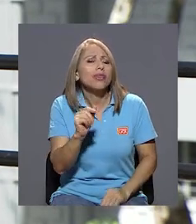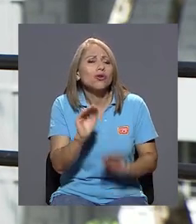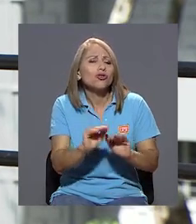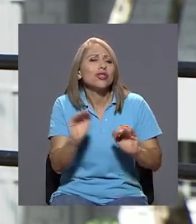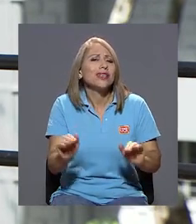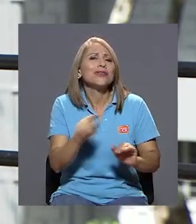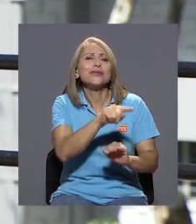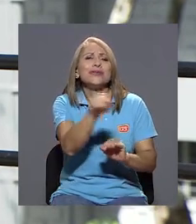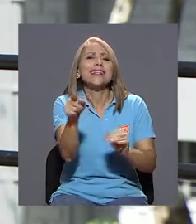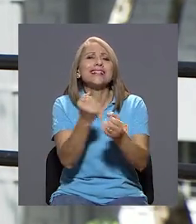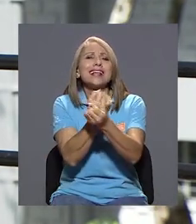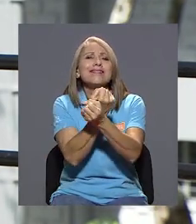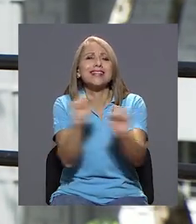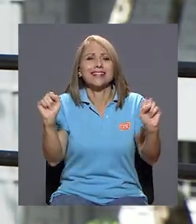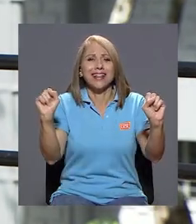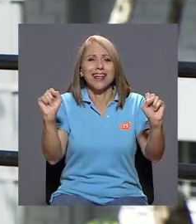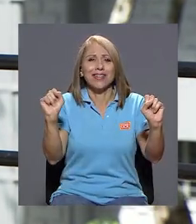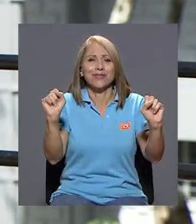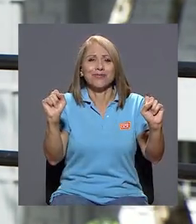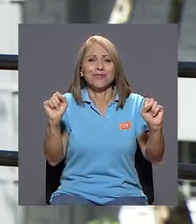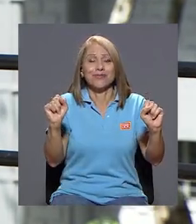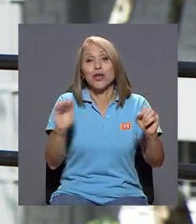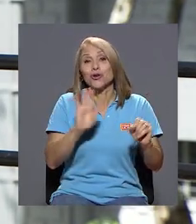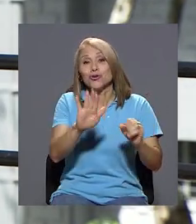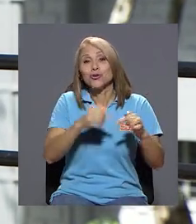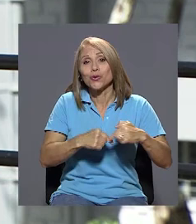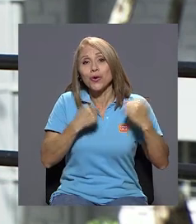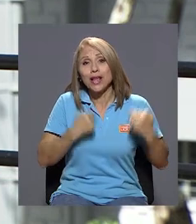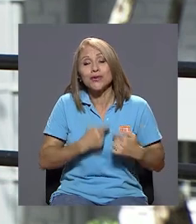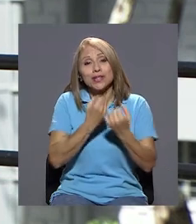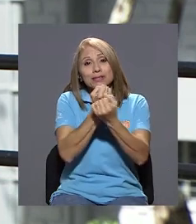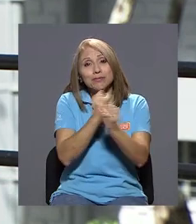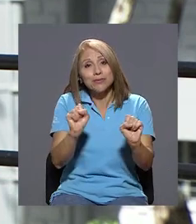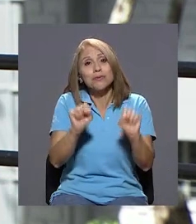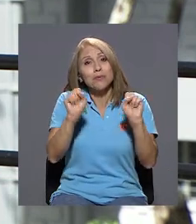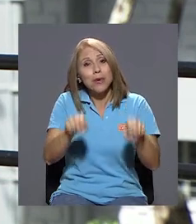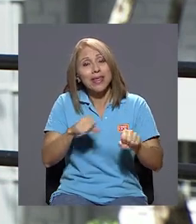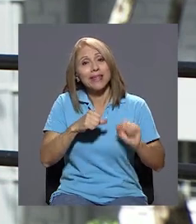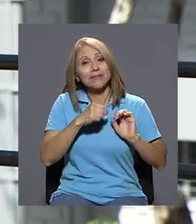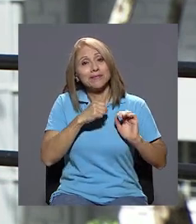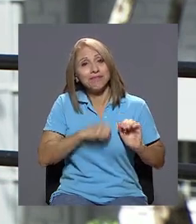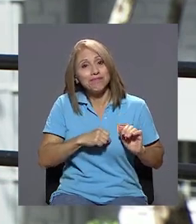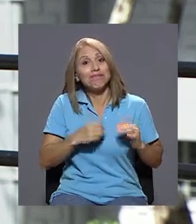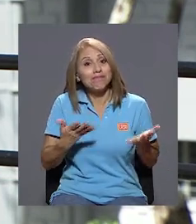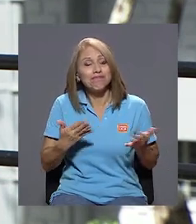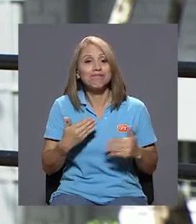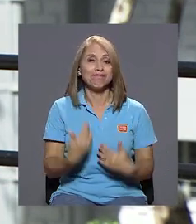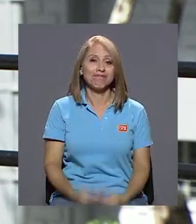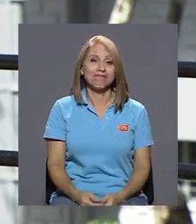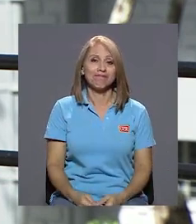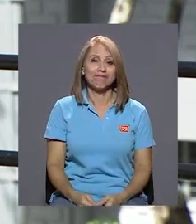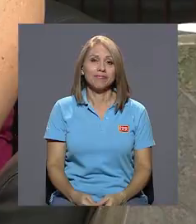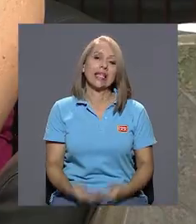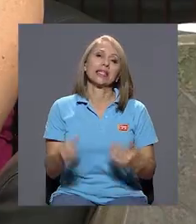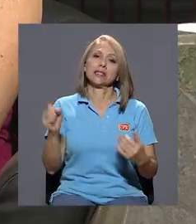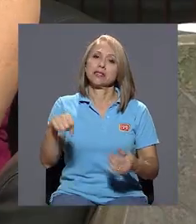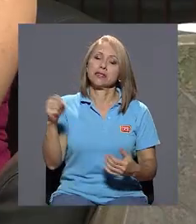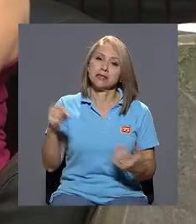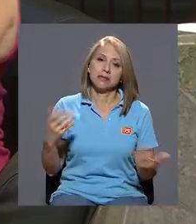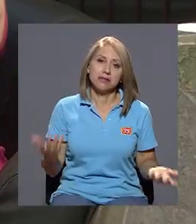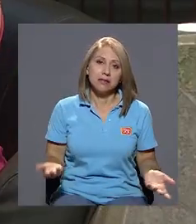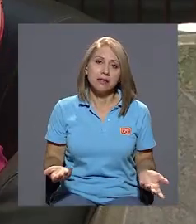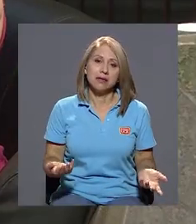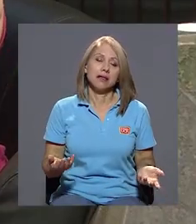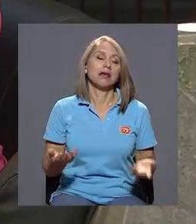han rescatado, ¿verdad? ¿Cuántos niños han podido ser salvados, sus corazones han podido ser reparados? En esa, sí.